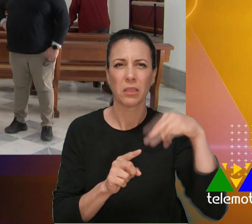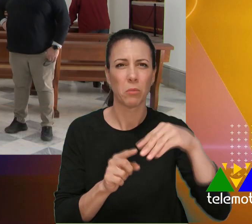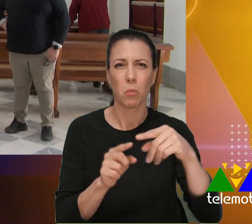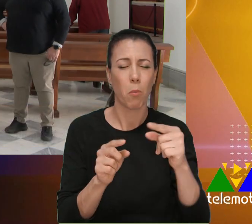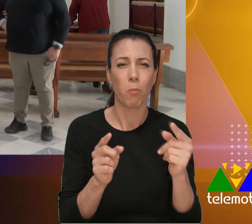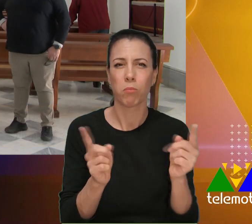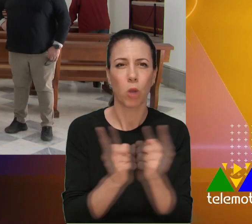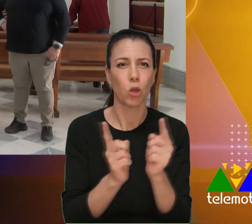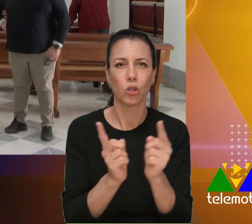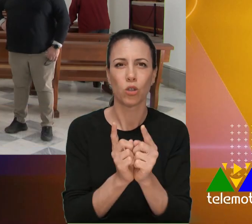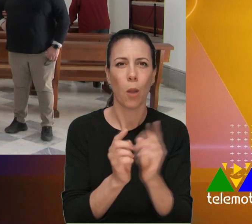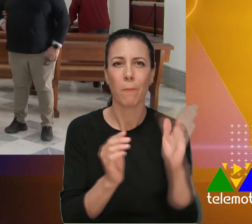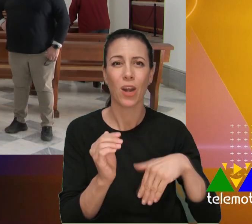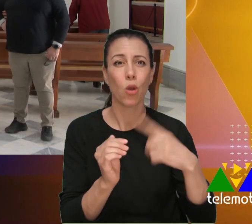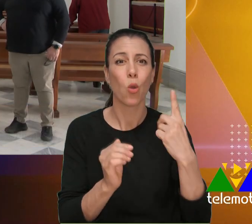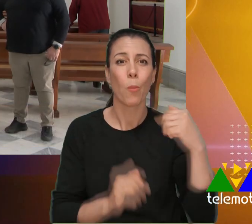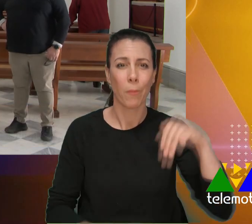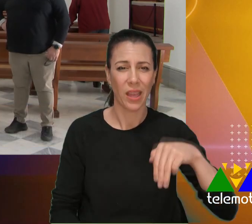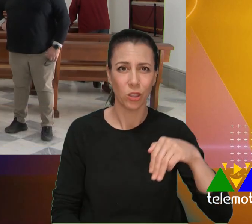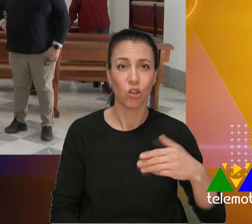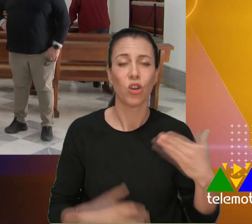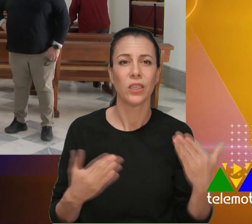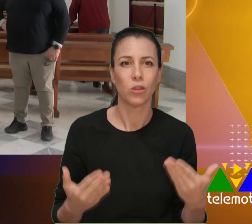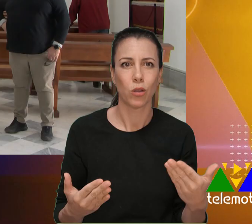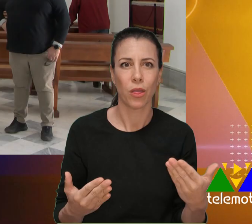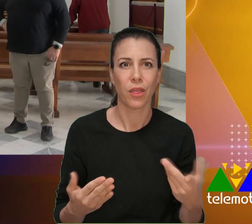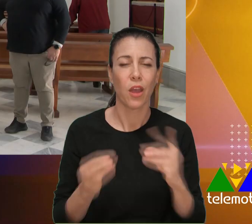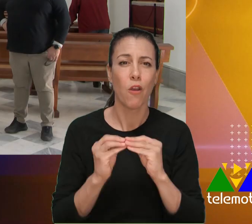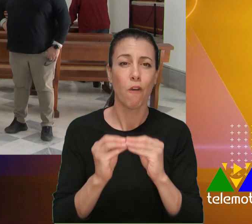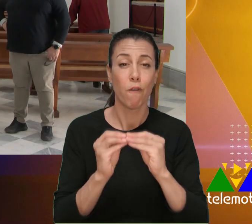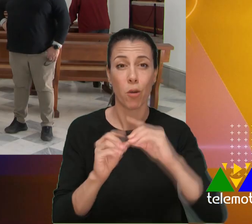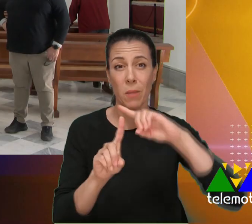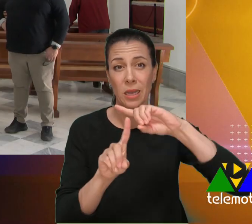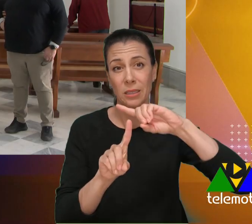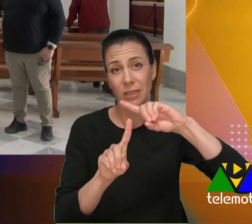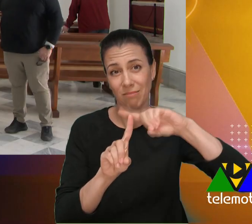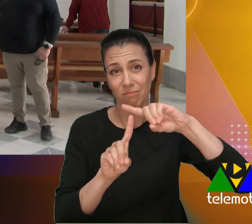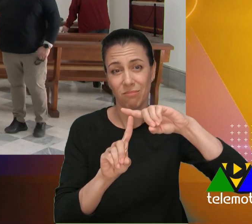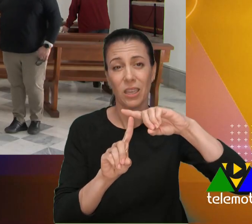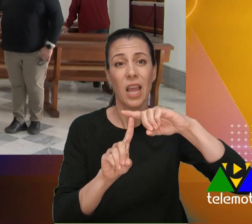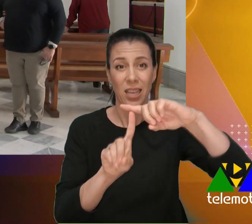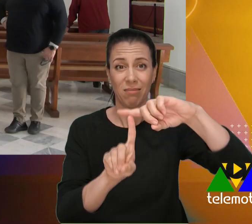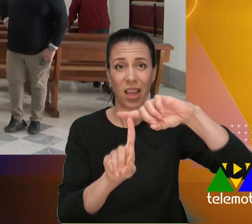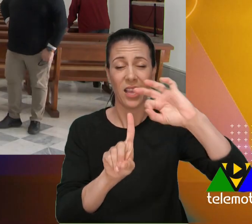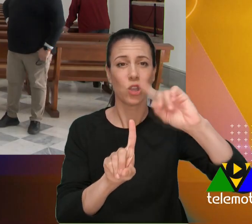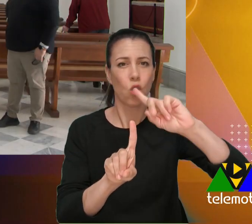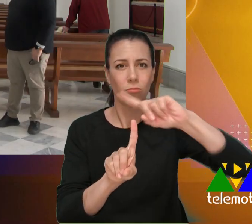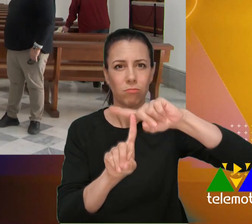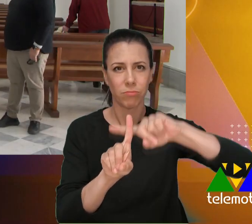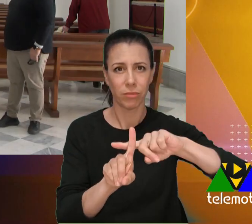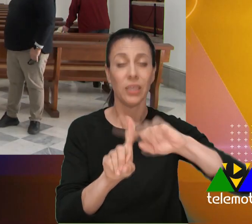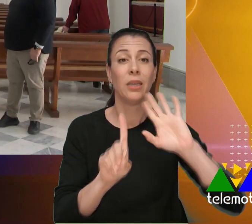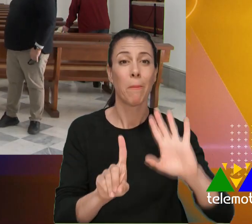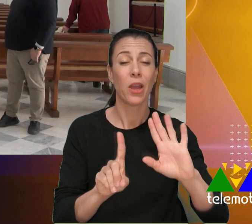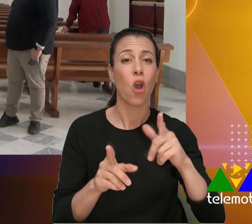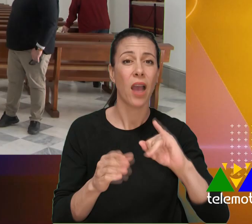al metro, lo que tiene de saliente. Es una nave que se hace en forma de T, más que... y la iglesia cerraba en el